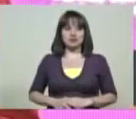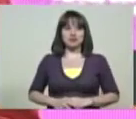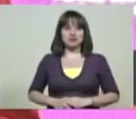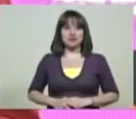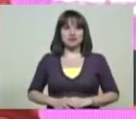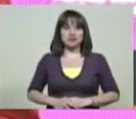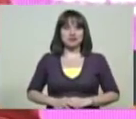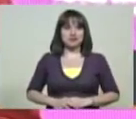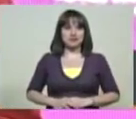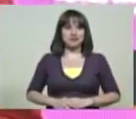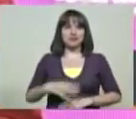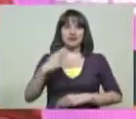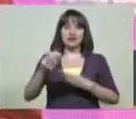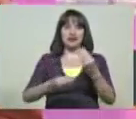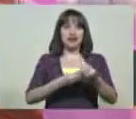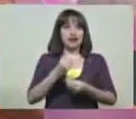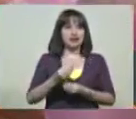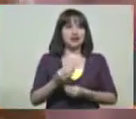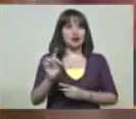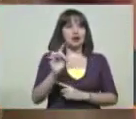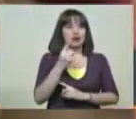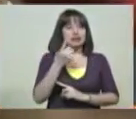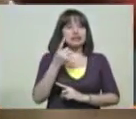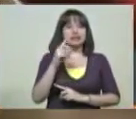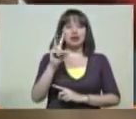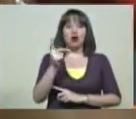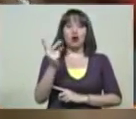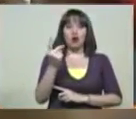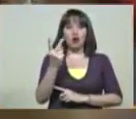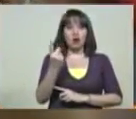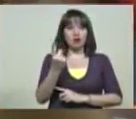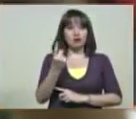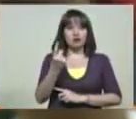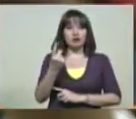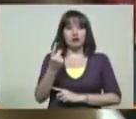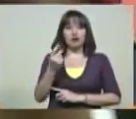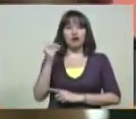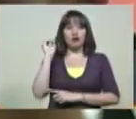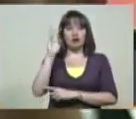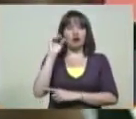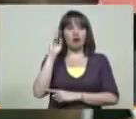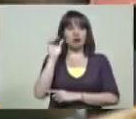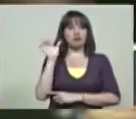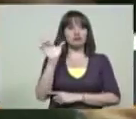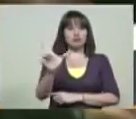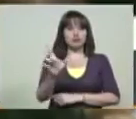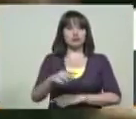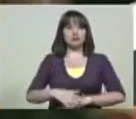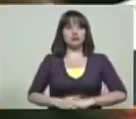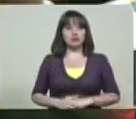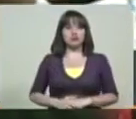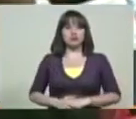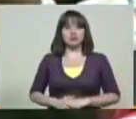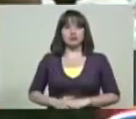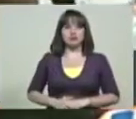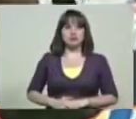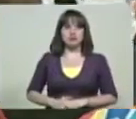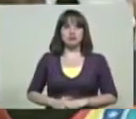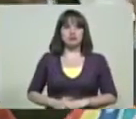que hicieron el primer y segundo congreso el partido socialista unido de venezuela y que tienen plena vigencia